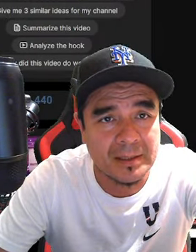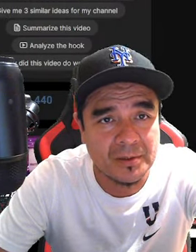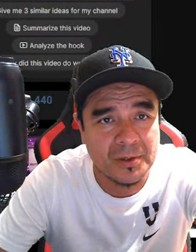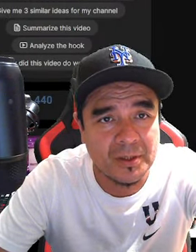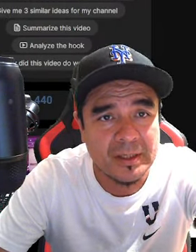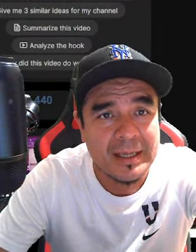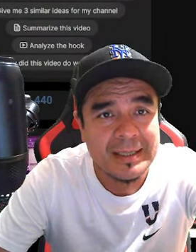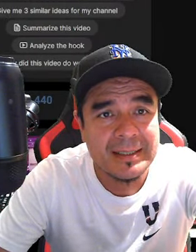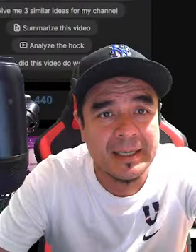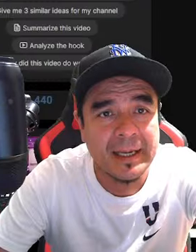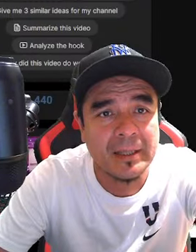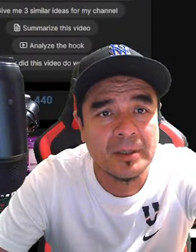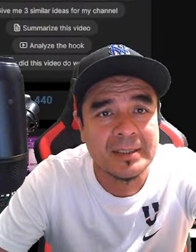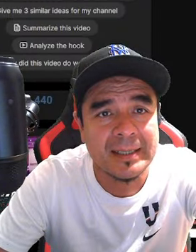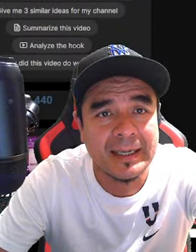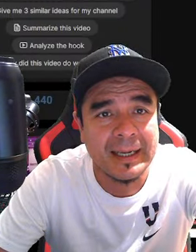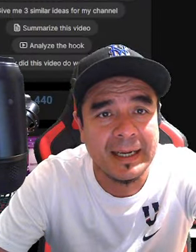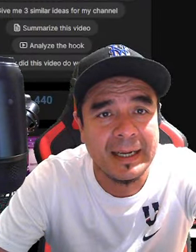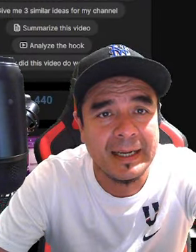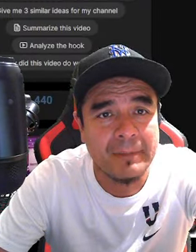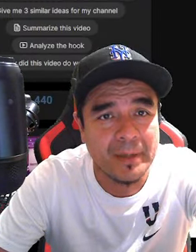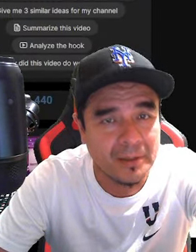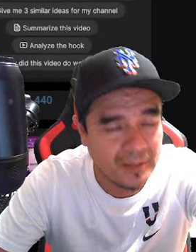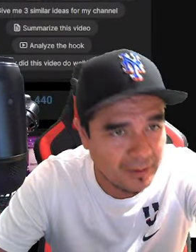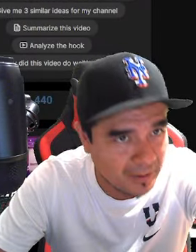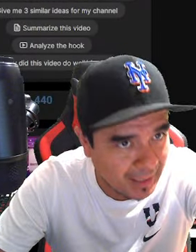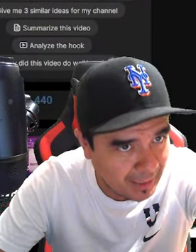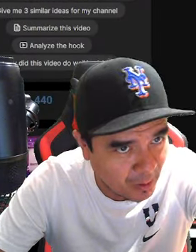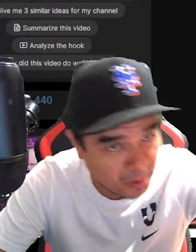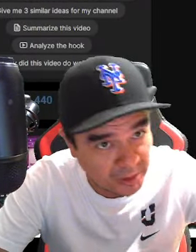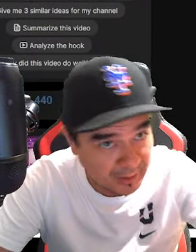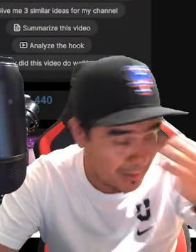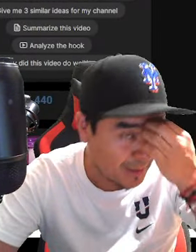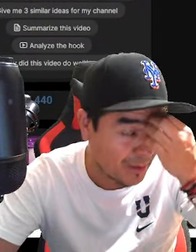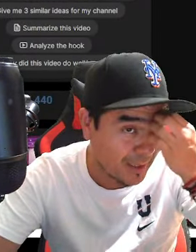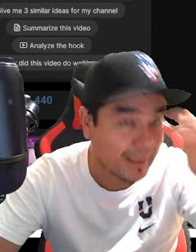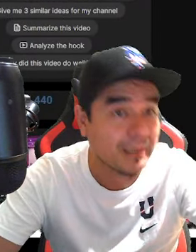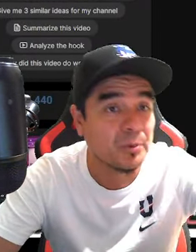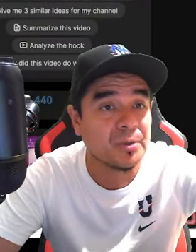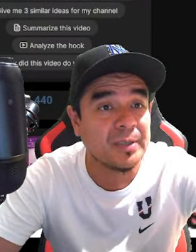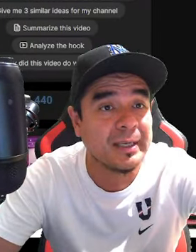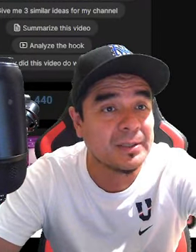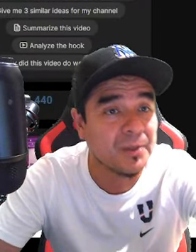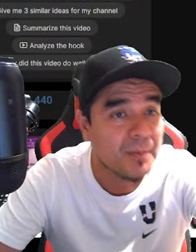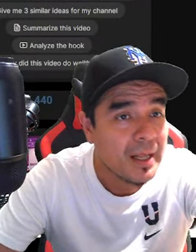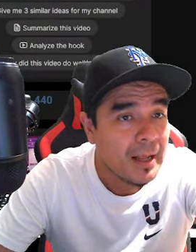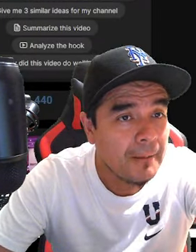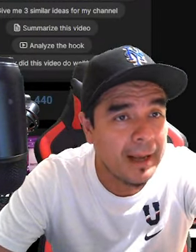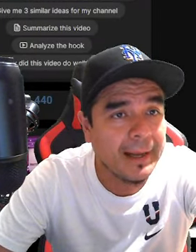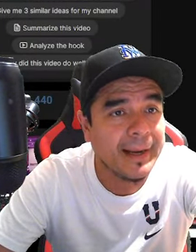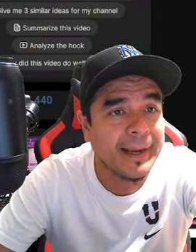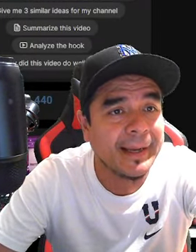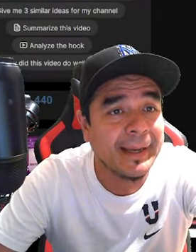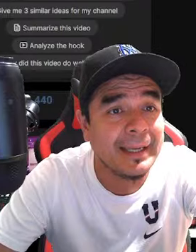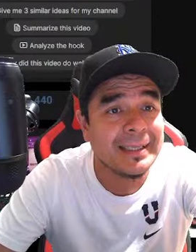a la institución si en nuestra cara le perdonaron a la Cochile? Eso sí, tiene mucho usted razón, Blanca Rangel.